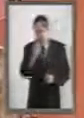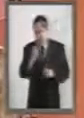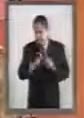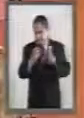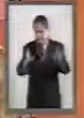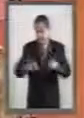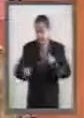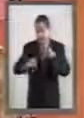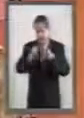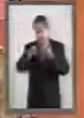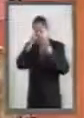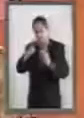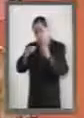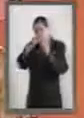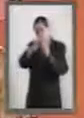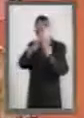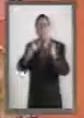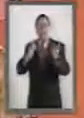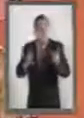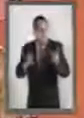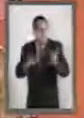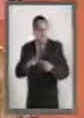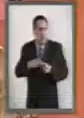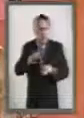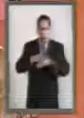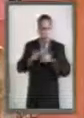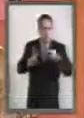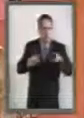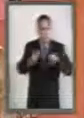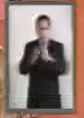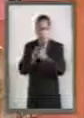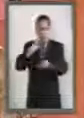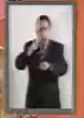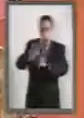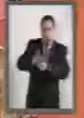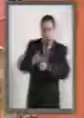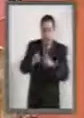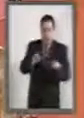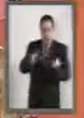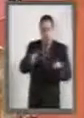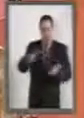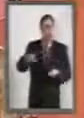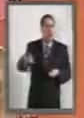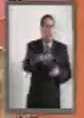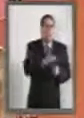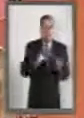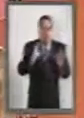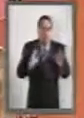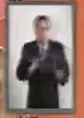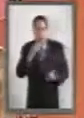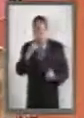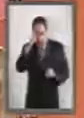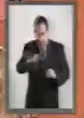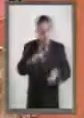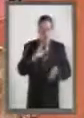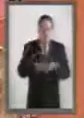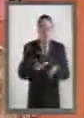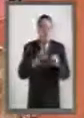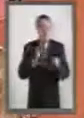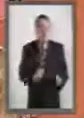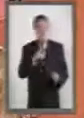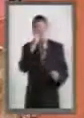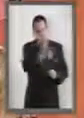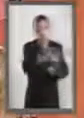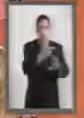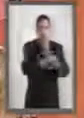el segundo objetivo es ir estableciendo controles de responsabilidad y de control precisamente para garantizar que no se